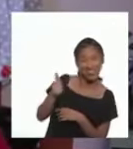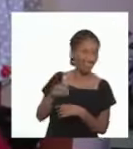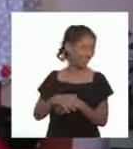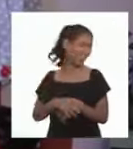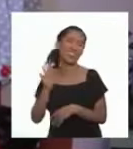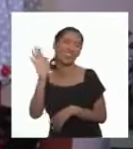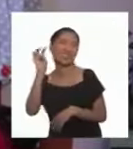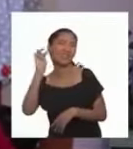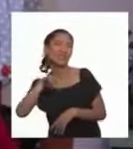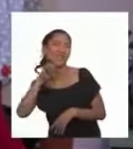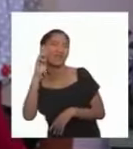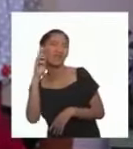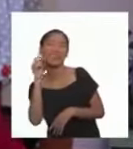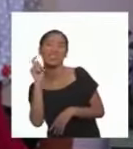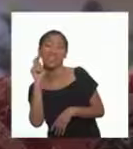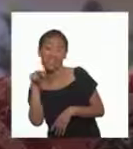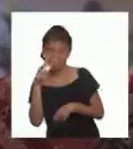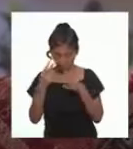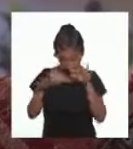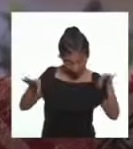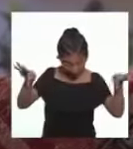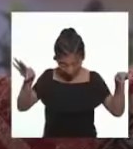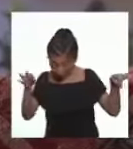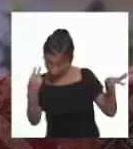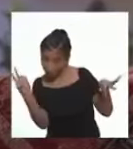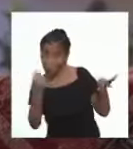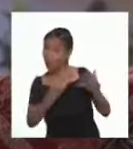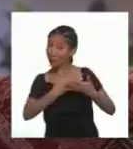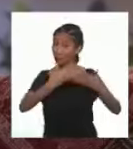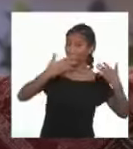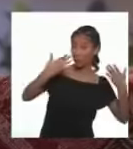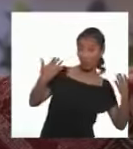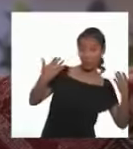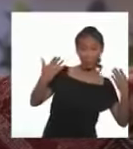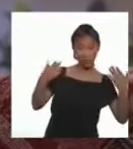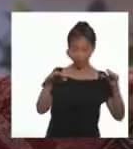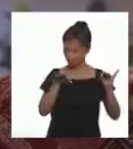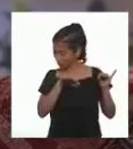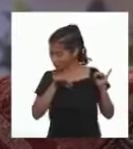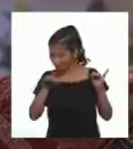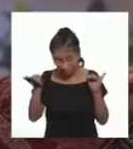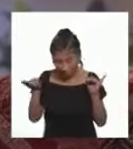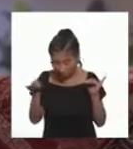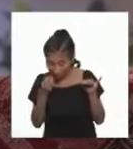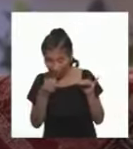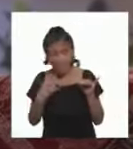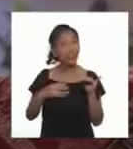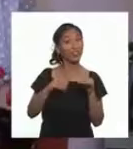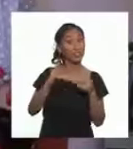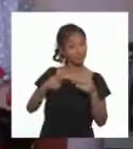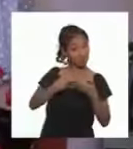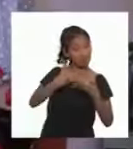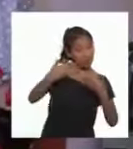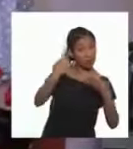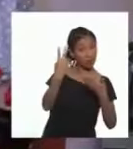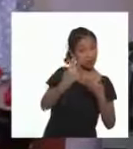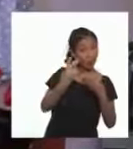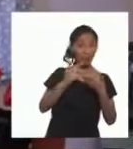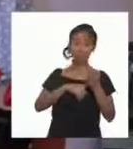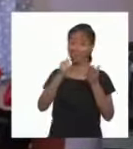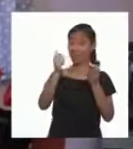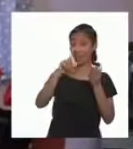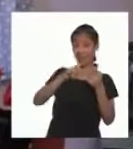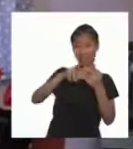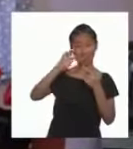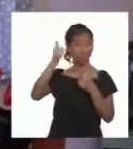¡Ay, Martina! Estaba mirando estos dos objetos especiales de Alexa y Héctor.